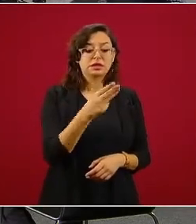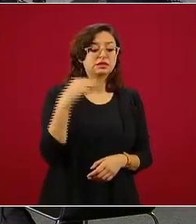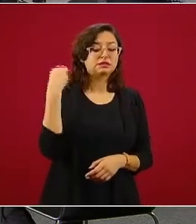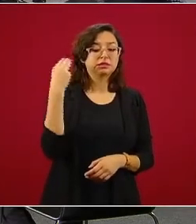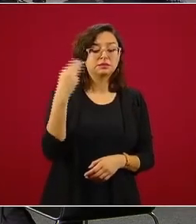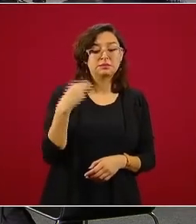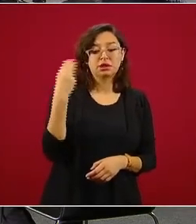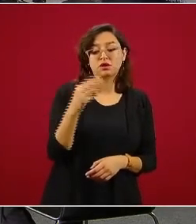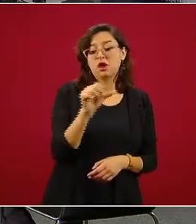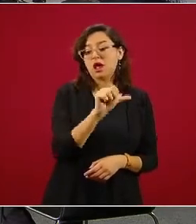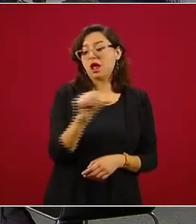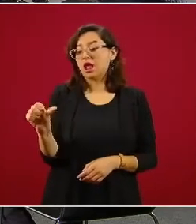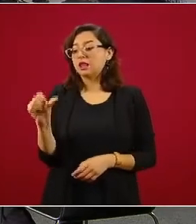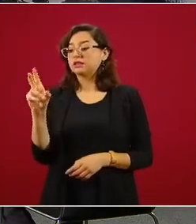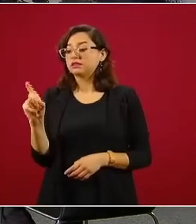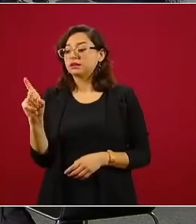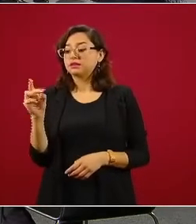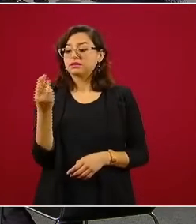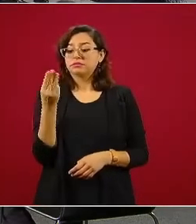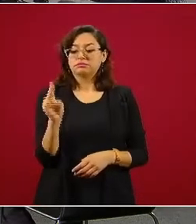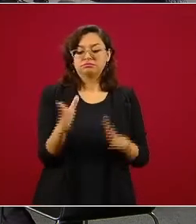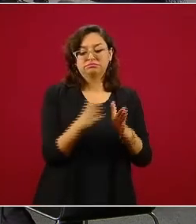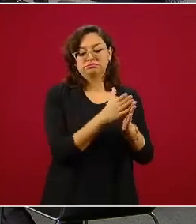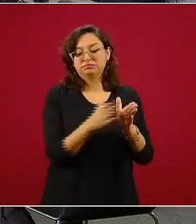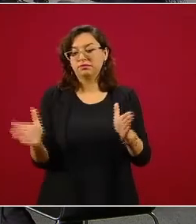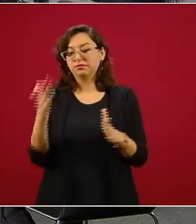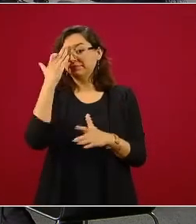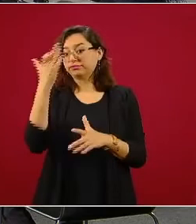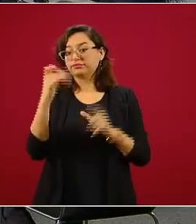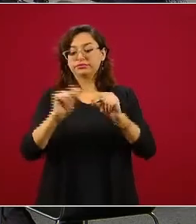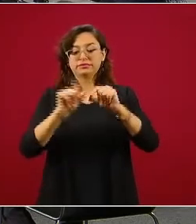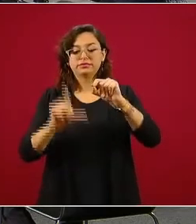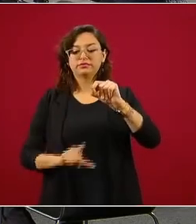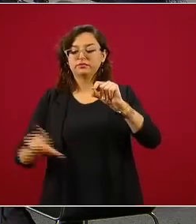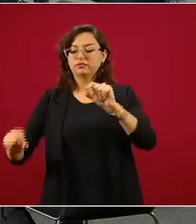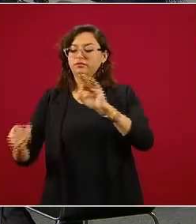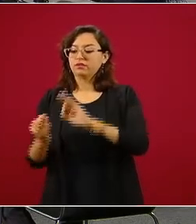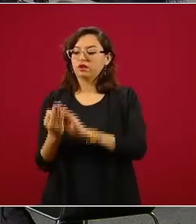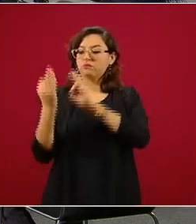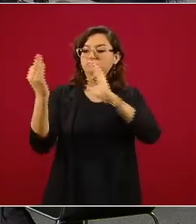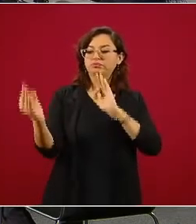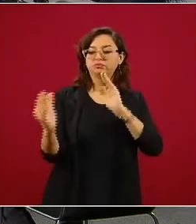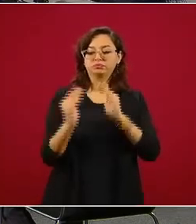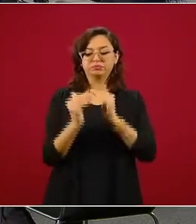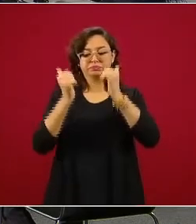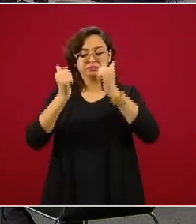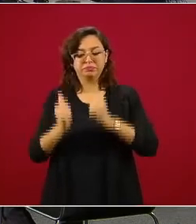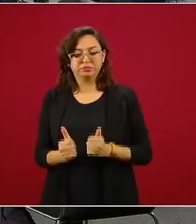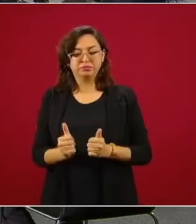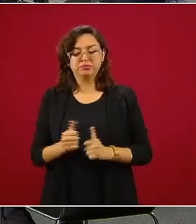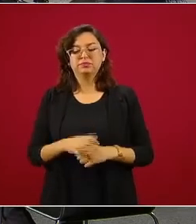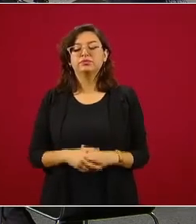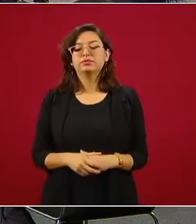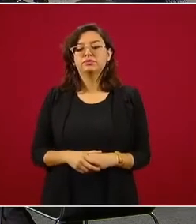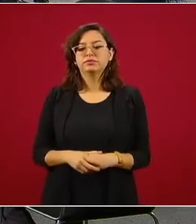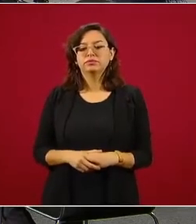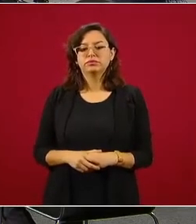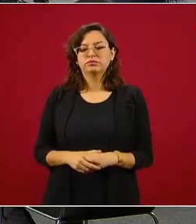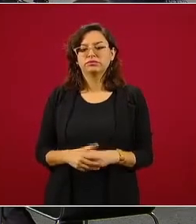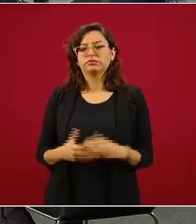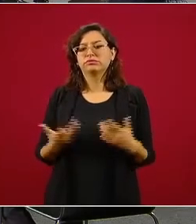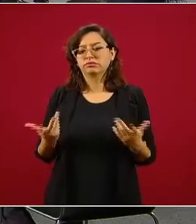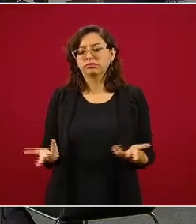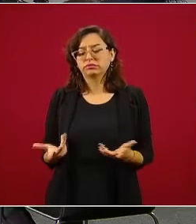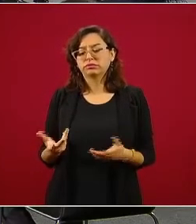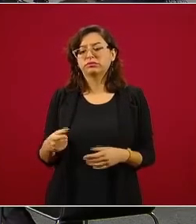mayo ha sido el periodo de la Jornada Nacional de Sana Distancia. Esta Jornada Nacional de Sana Distancia, como hemos